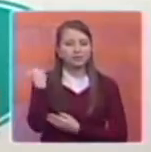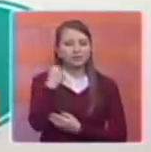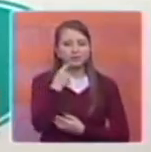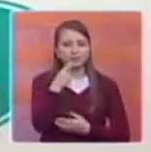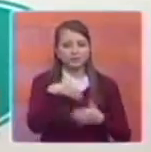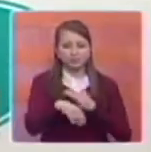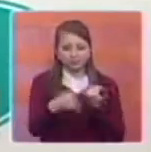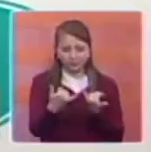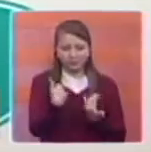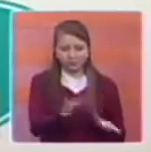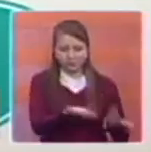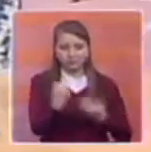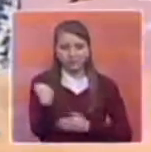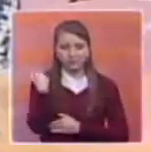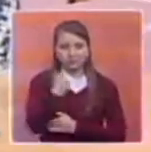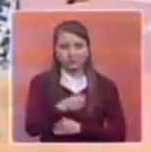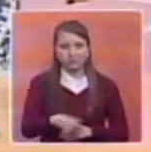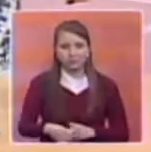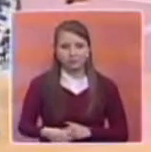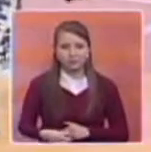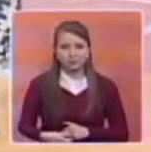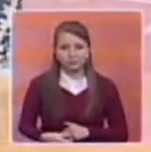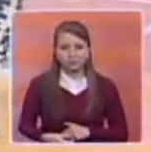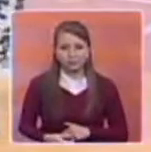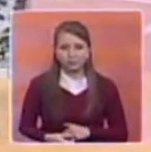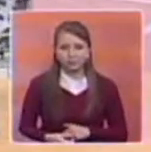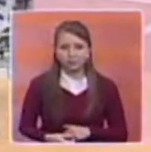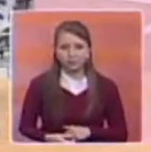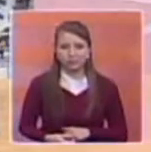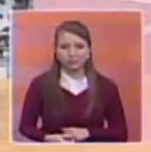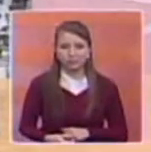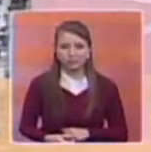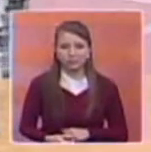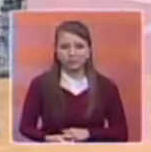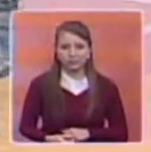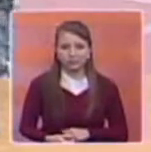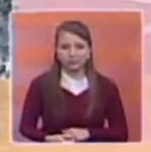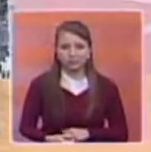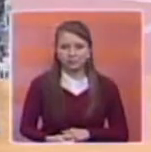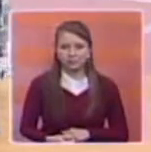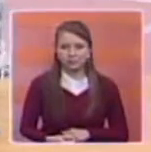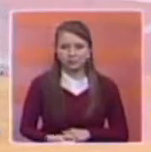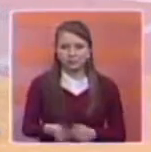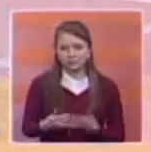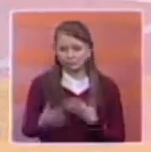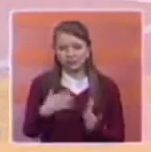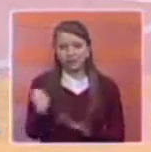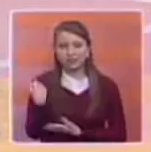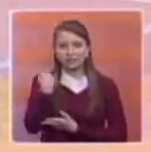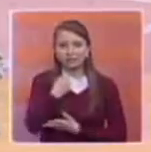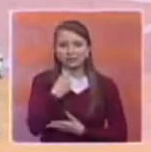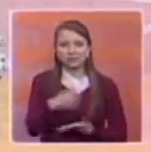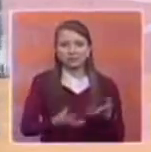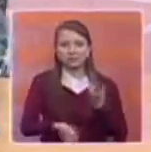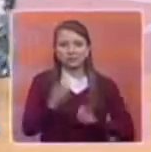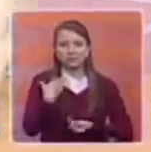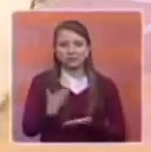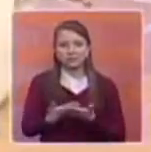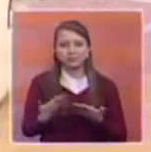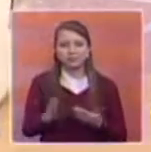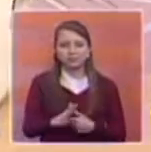Voy a sacar ahorita, pásame esa cartera que está ahí, esa blanca. Esa, pásame, no me importa. Voy a sacar mi cartera aquí y voy a sacar mis cosas porque yo